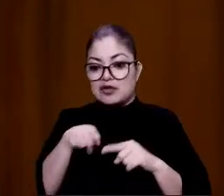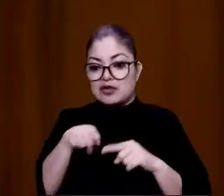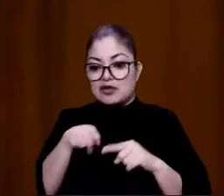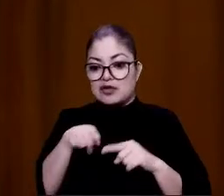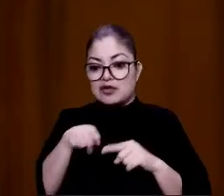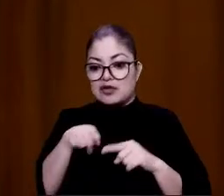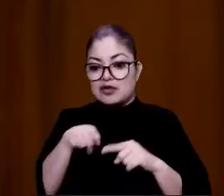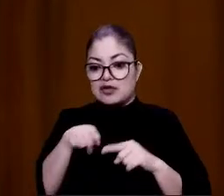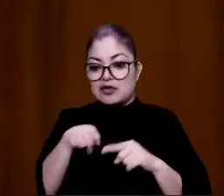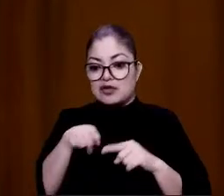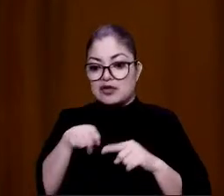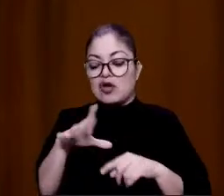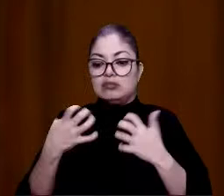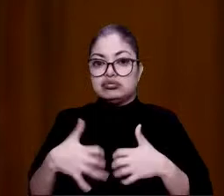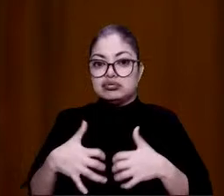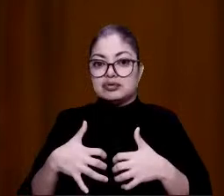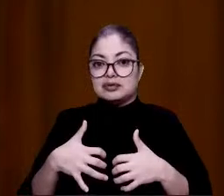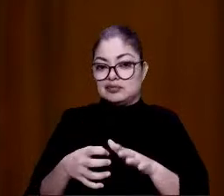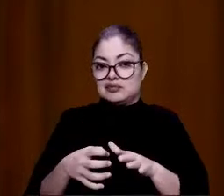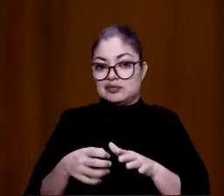el operario